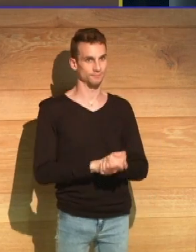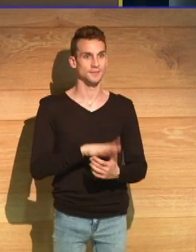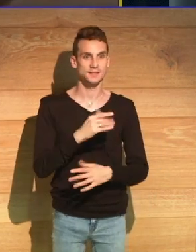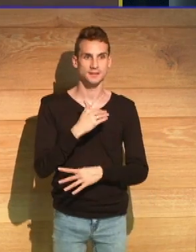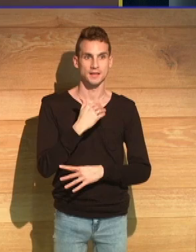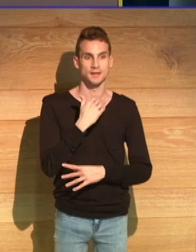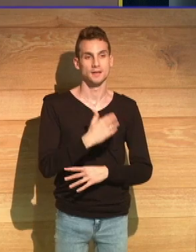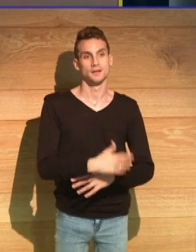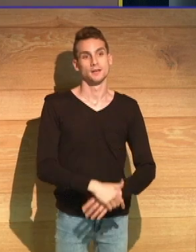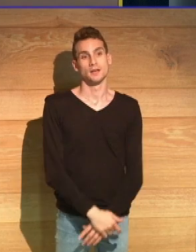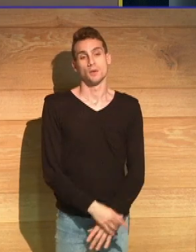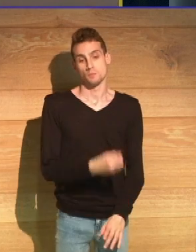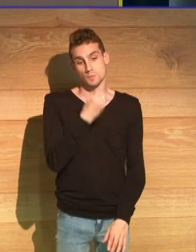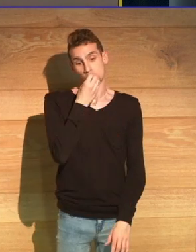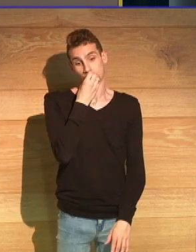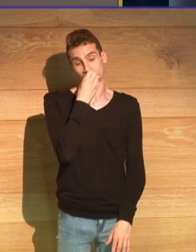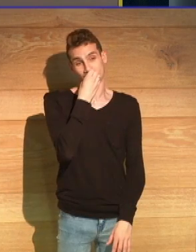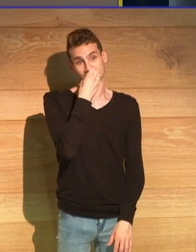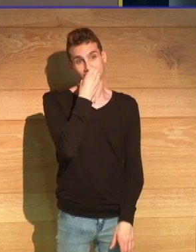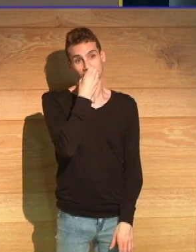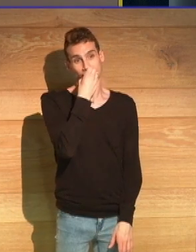the school strike, es un bueno